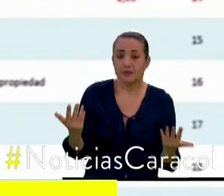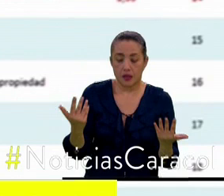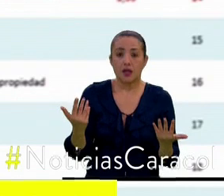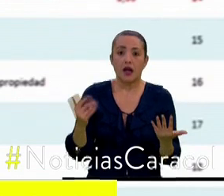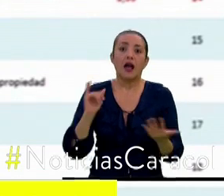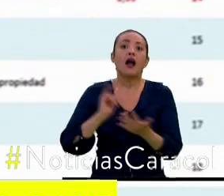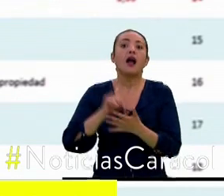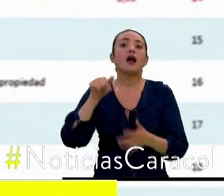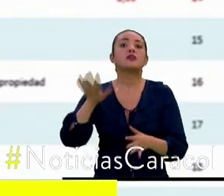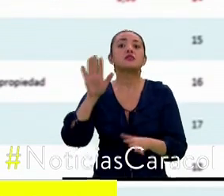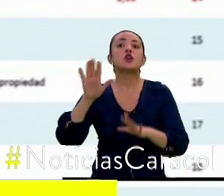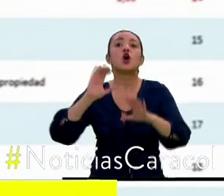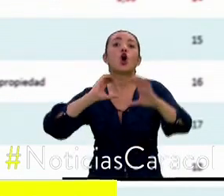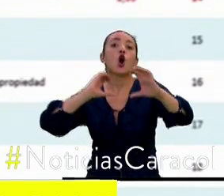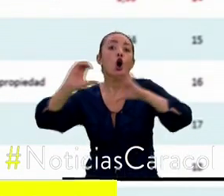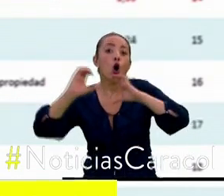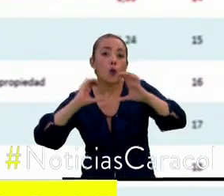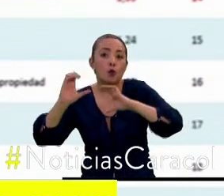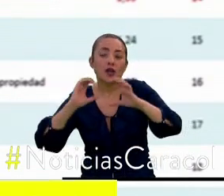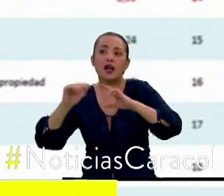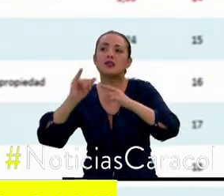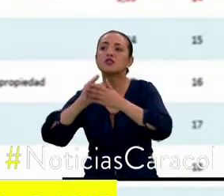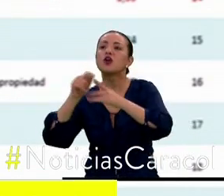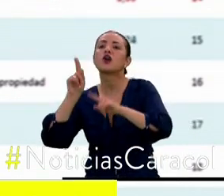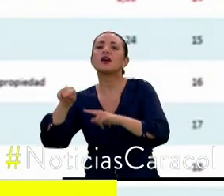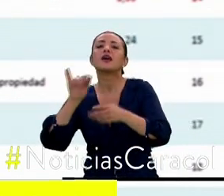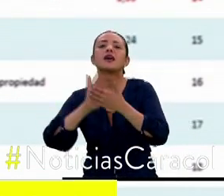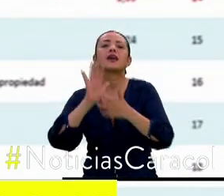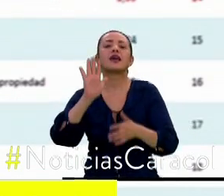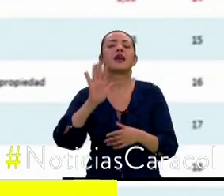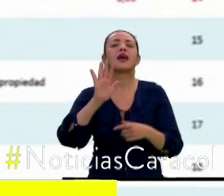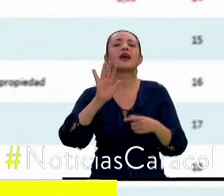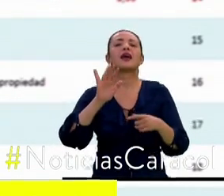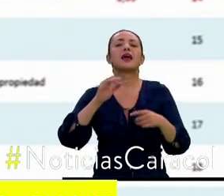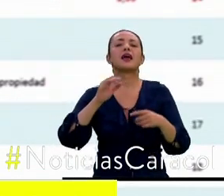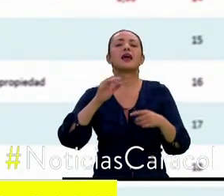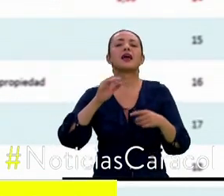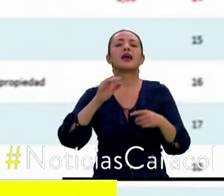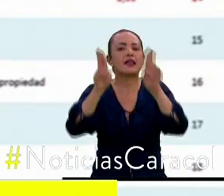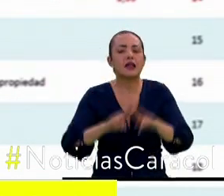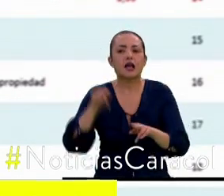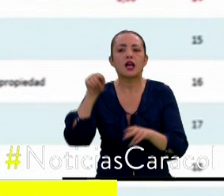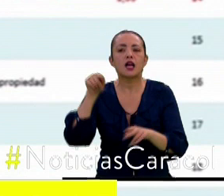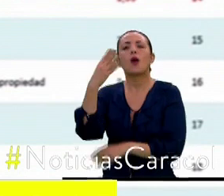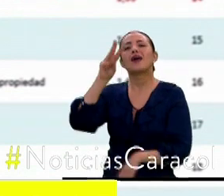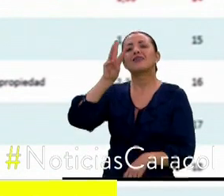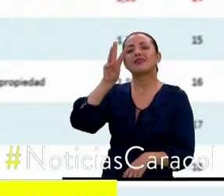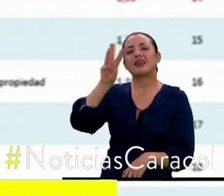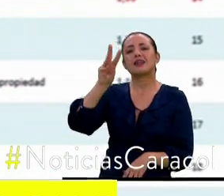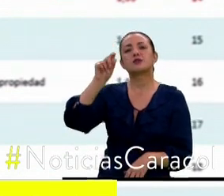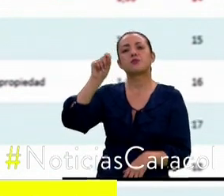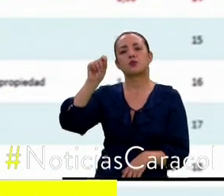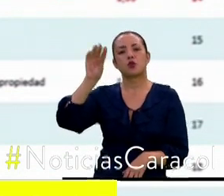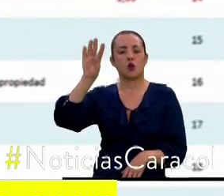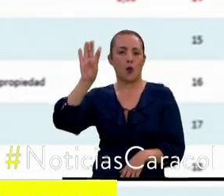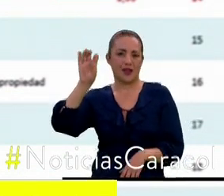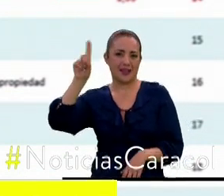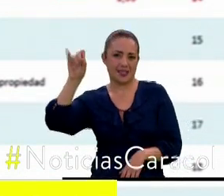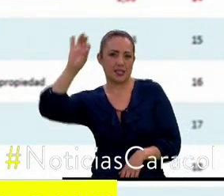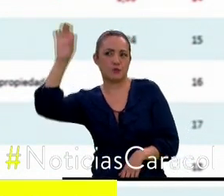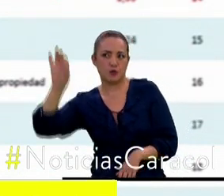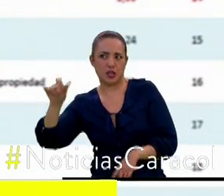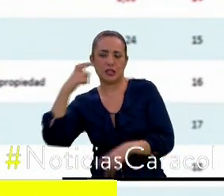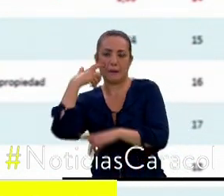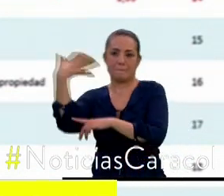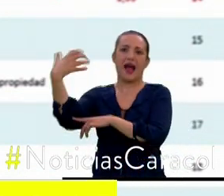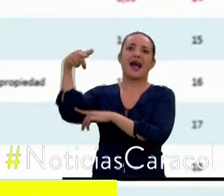de comunicación fija y móvil y de provisión a Internet pesa el 3.96% de todo el gasto